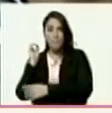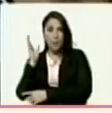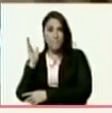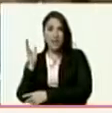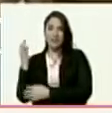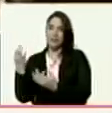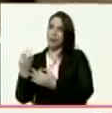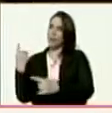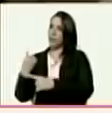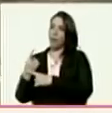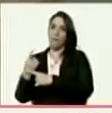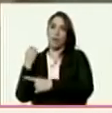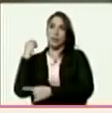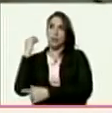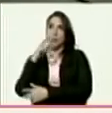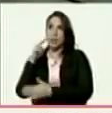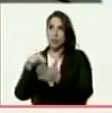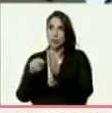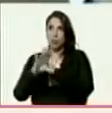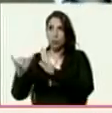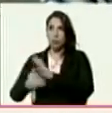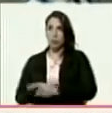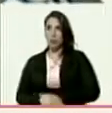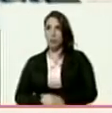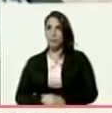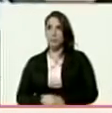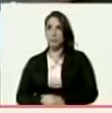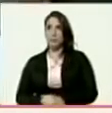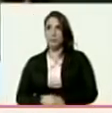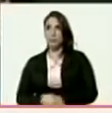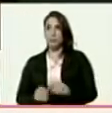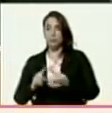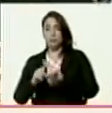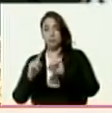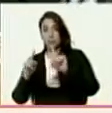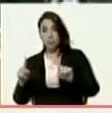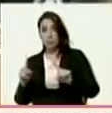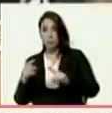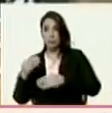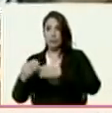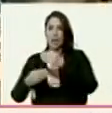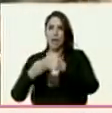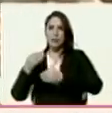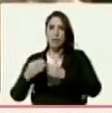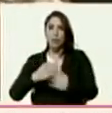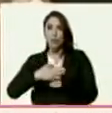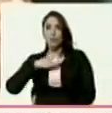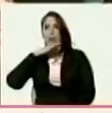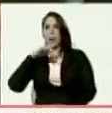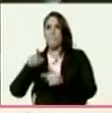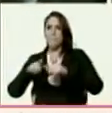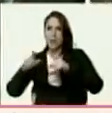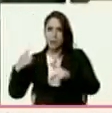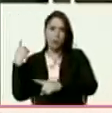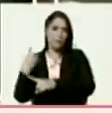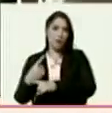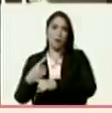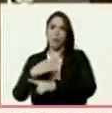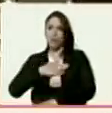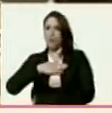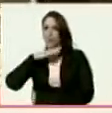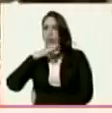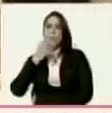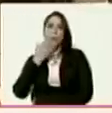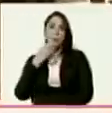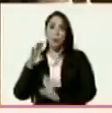allí la Asamblea Nacional Constituyente para cubrir los espacios que tengamos que cubrir. La Constitución es